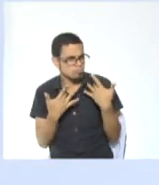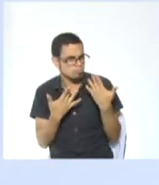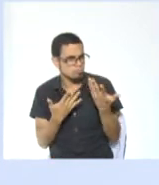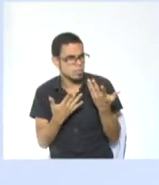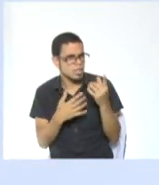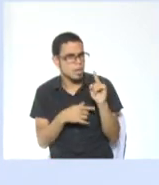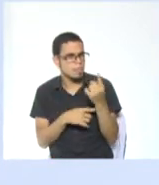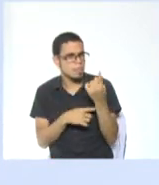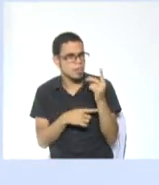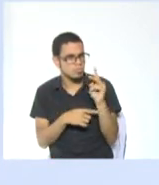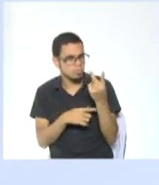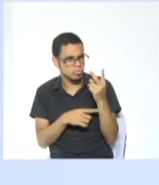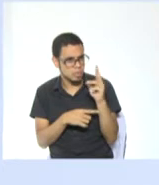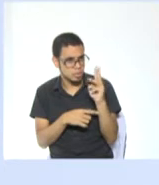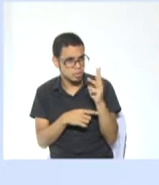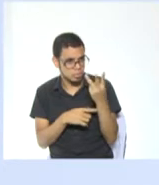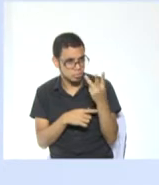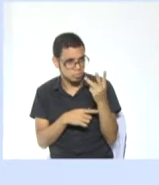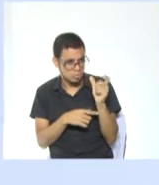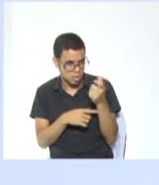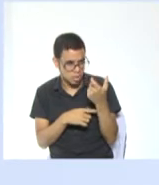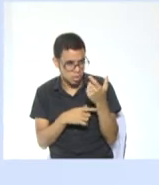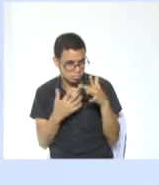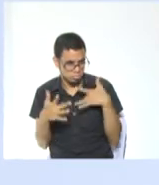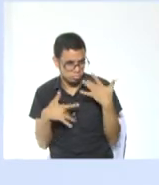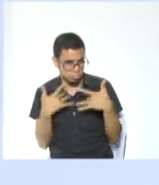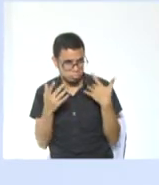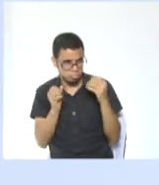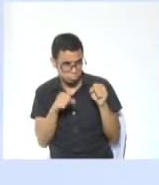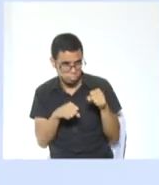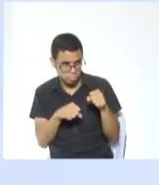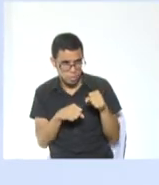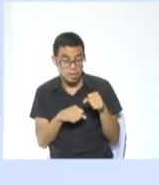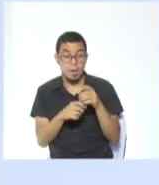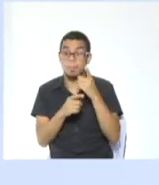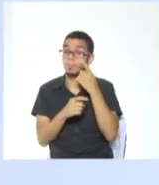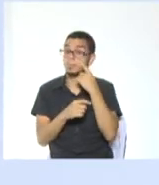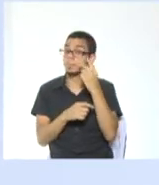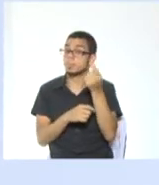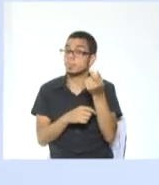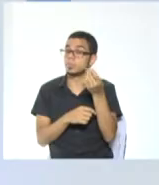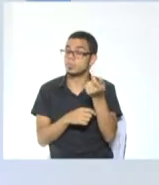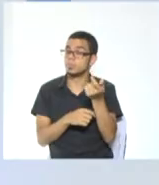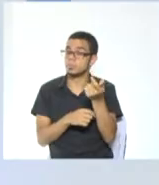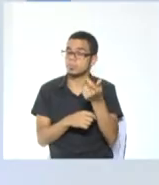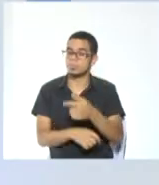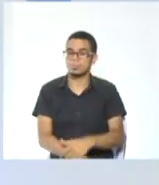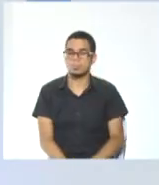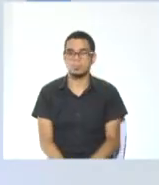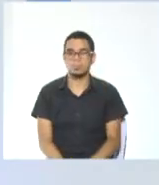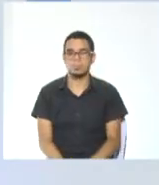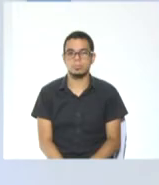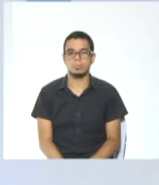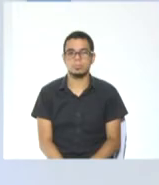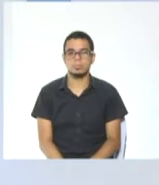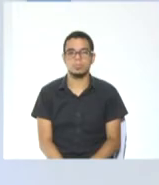atención a nuestros niños y niñas de primero, segundo y tercer grado las actividades a desarrollar? Atentos a escuchar.